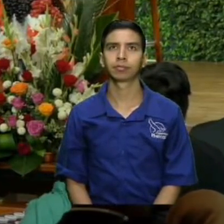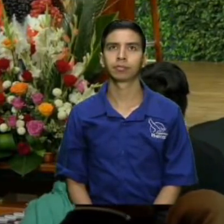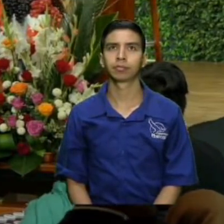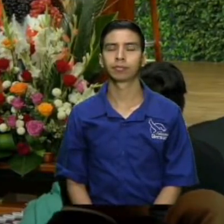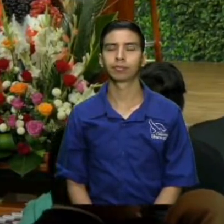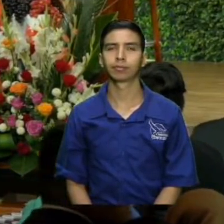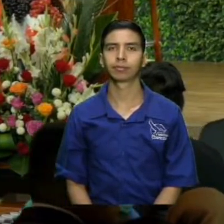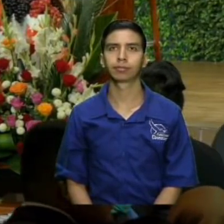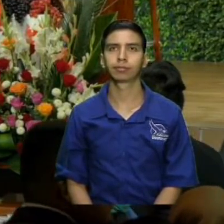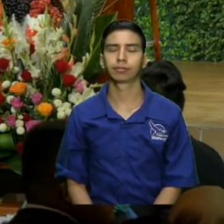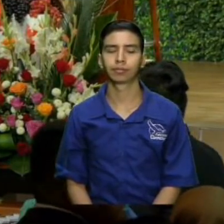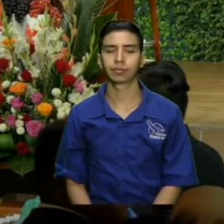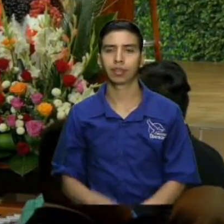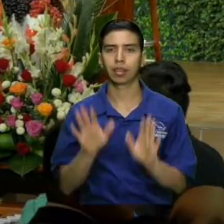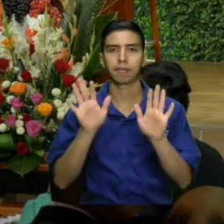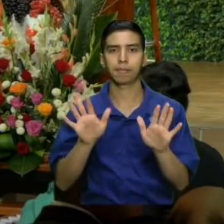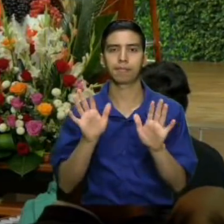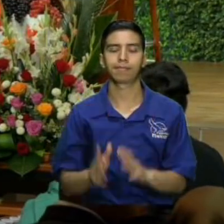Cantemos esa de Jesús.